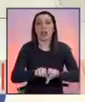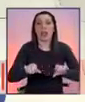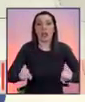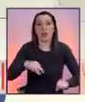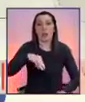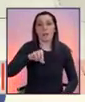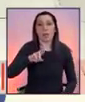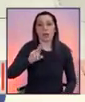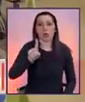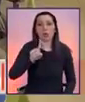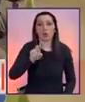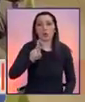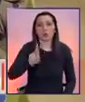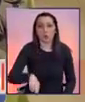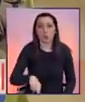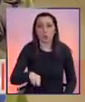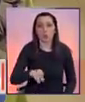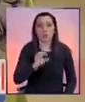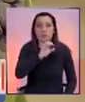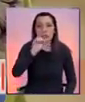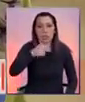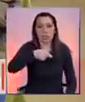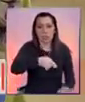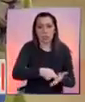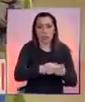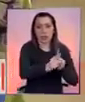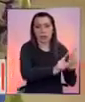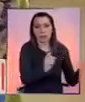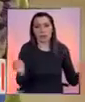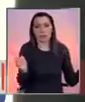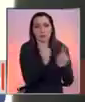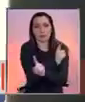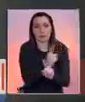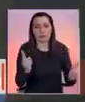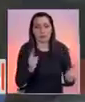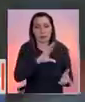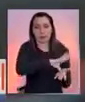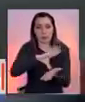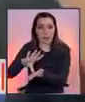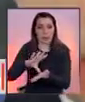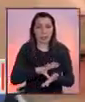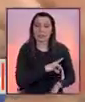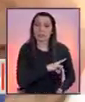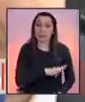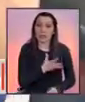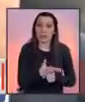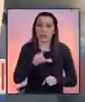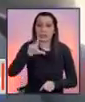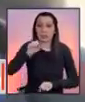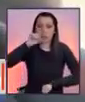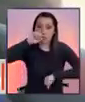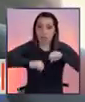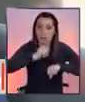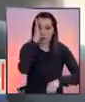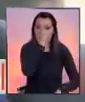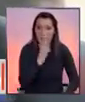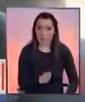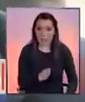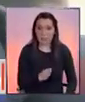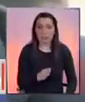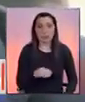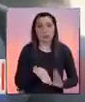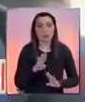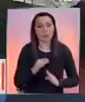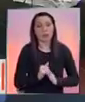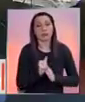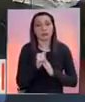Mercosur, que permite arancel cero para todos los intercambios de ambos países. En Chile existen unas 70 empresas brasileñas, principalmente